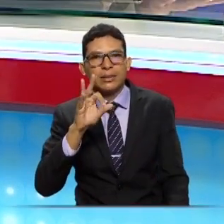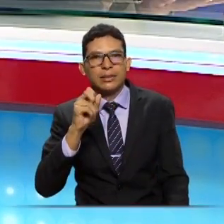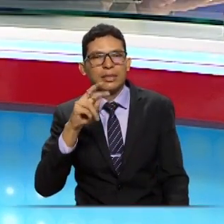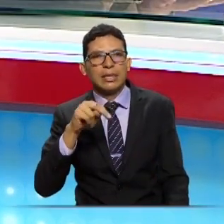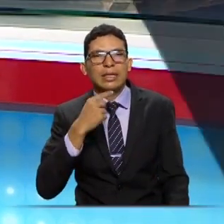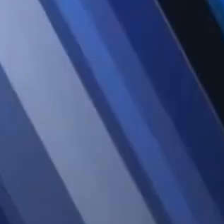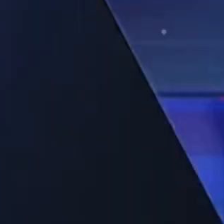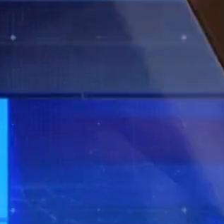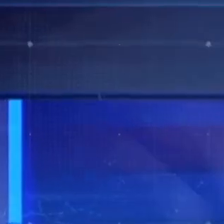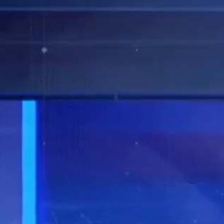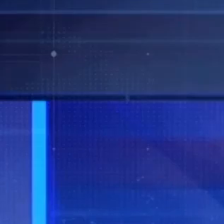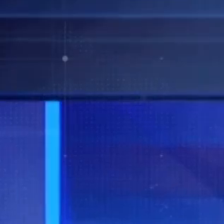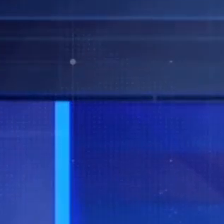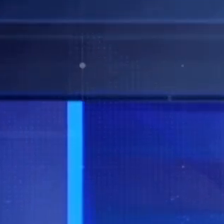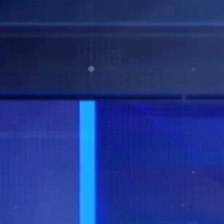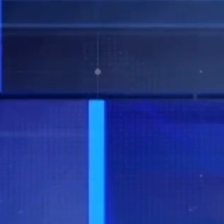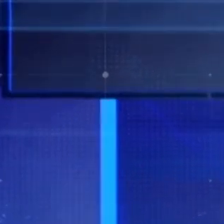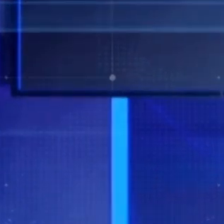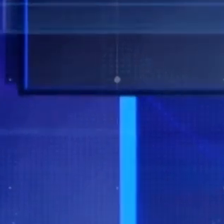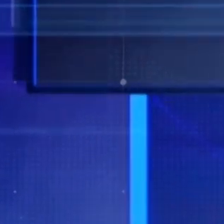chocuanos?